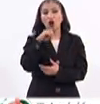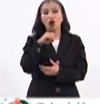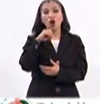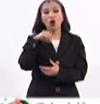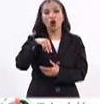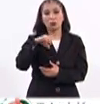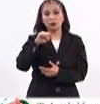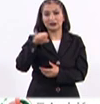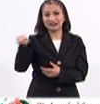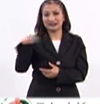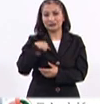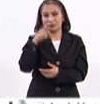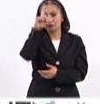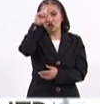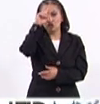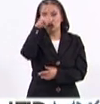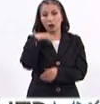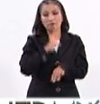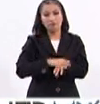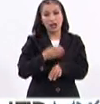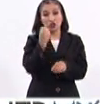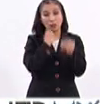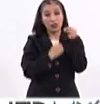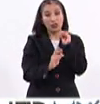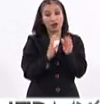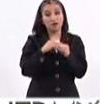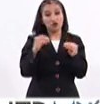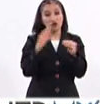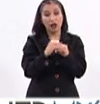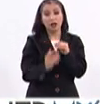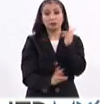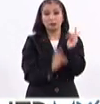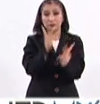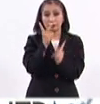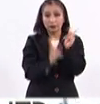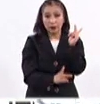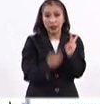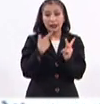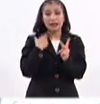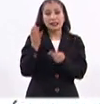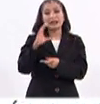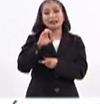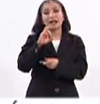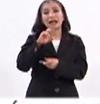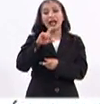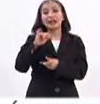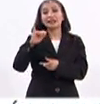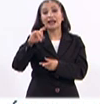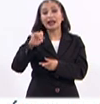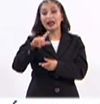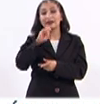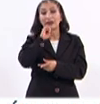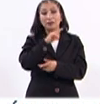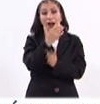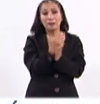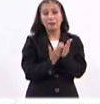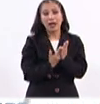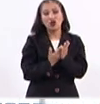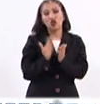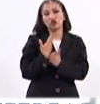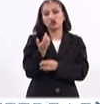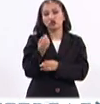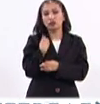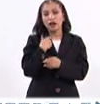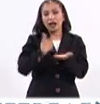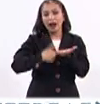Organización Mundial de la Salud recomienda aumentar el consumo de frutas, legumbres y cereales integrales, así como reducir la ingesta